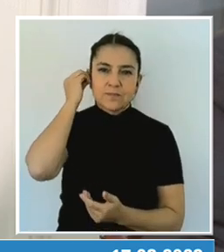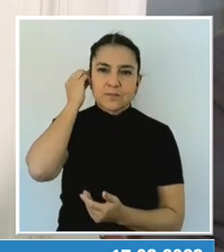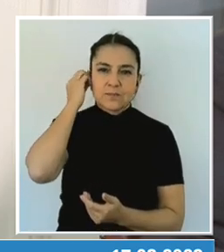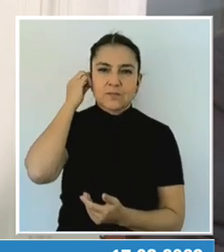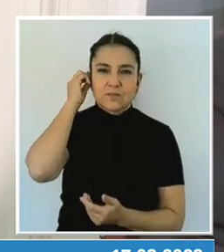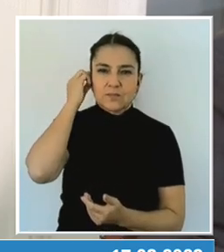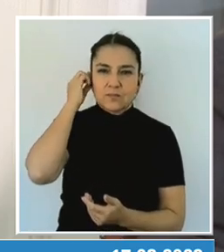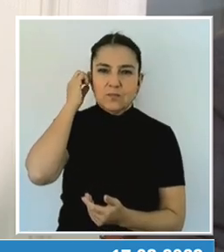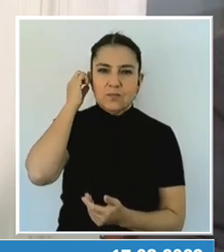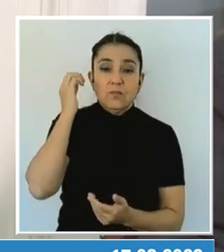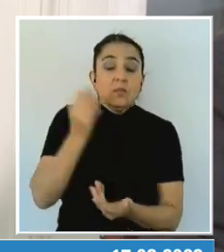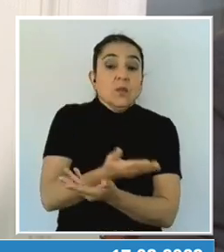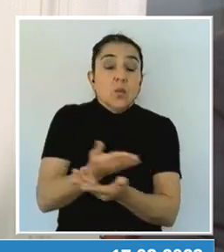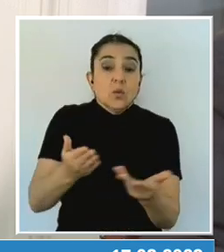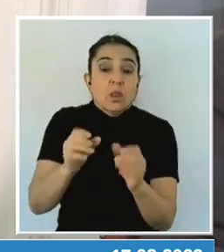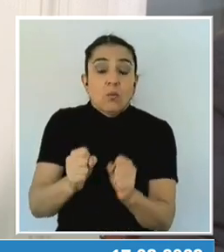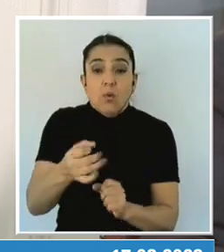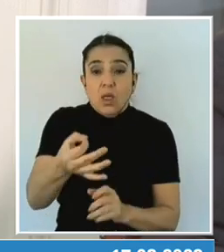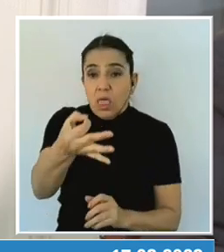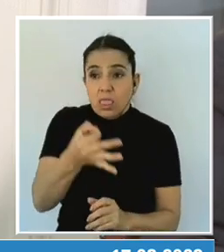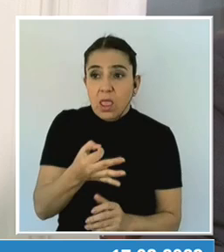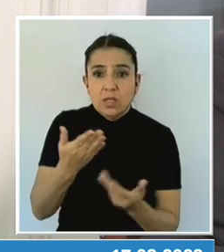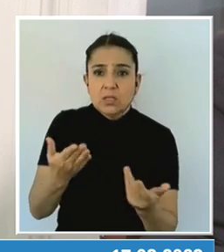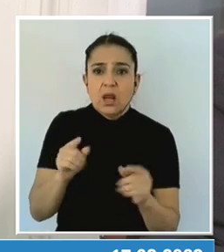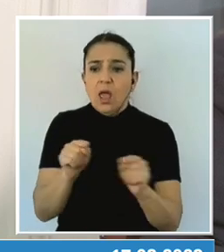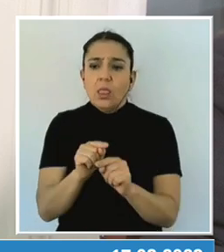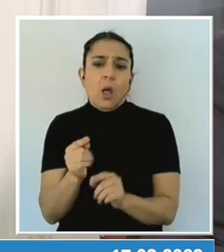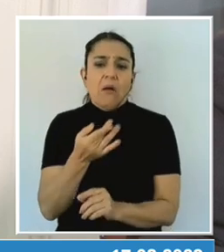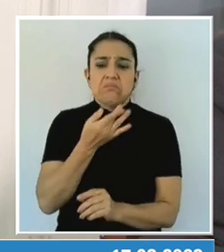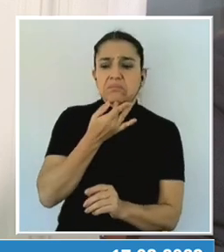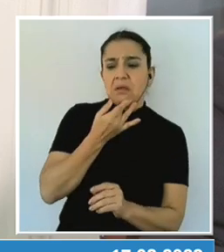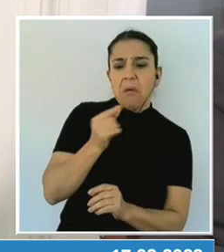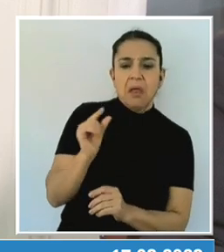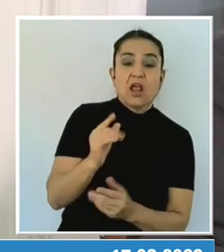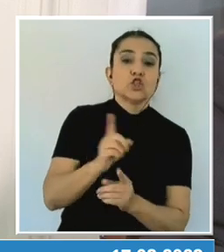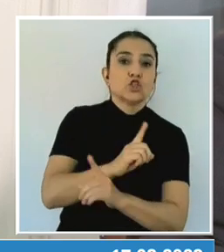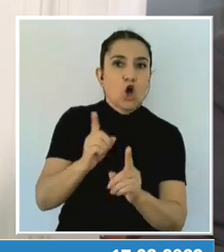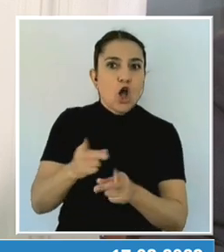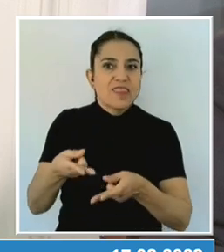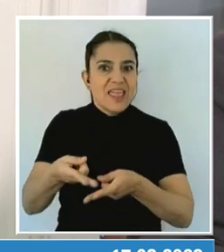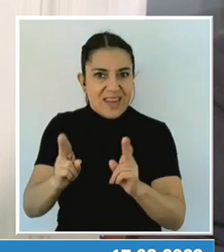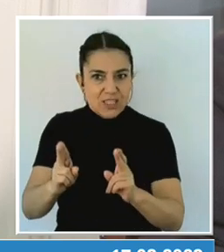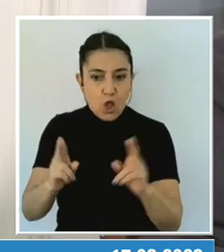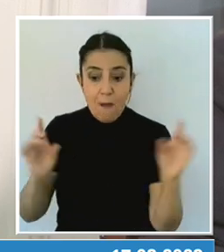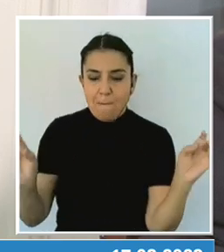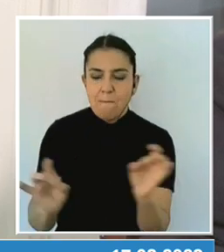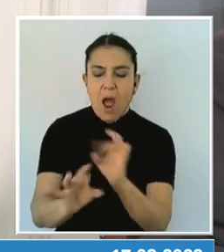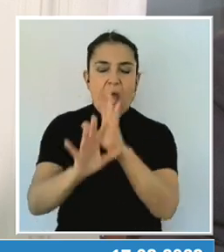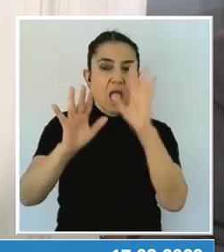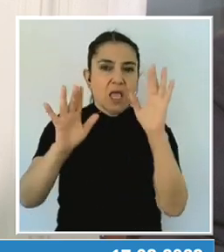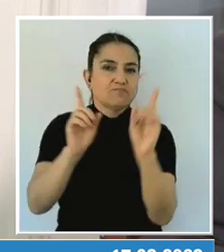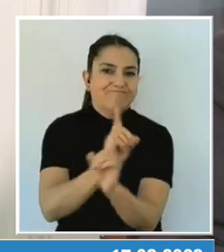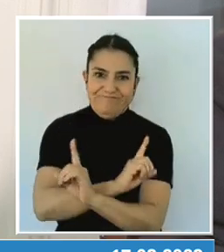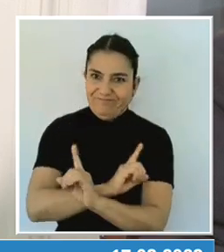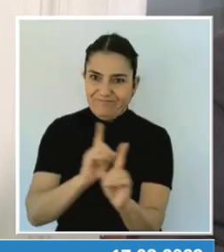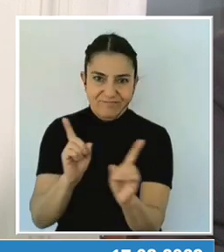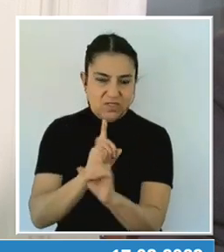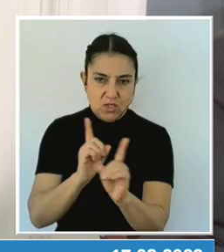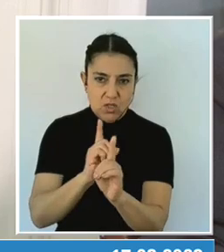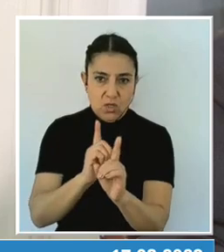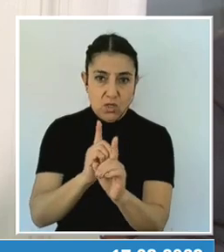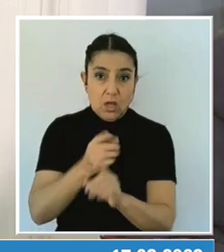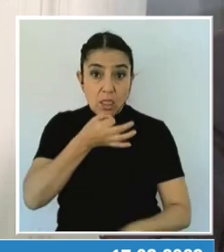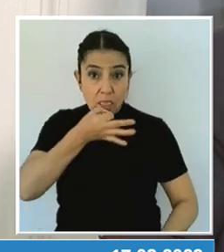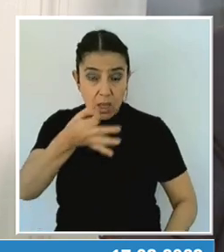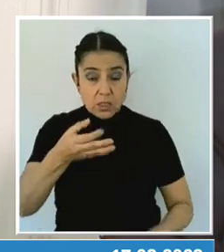Ustedes me pueden decir, pero esto es una quimera. No, no es una quimera. El derecho no es magia. Decir en la Constitución que el Estado